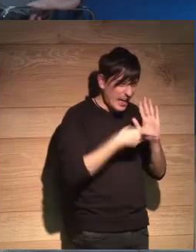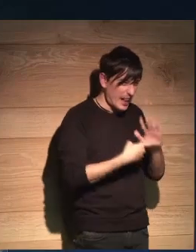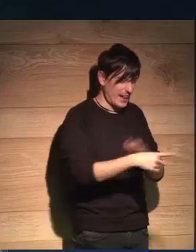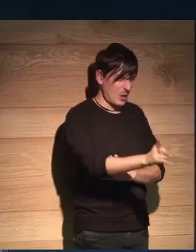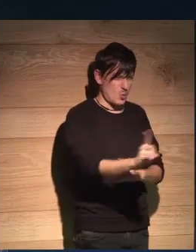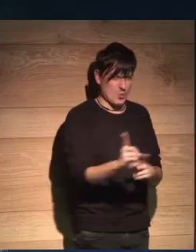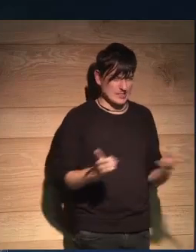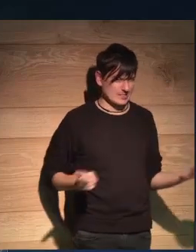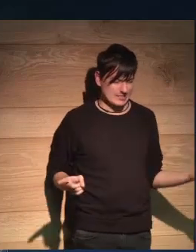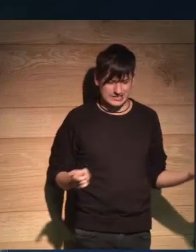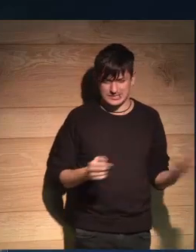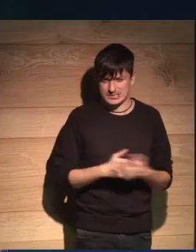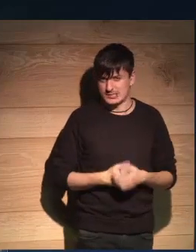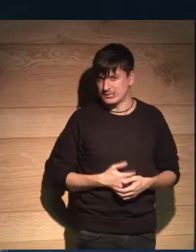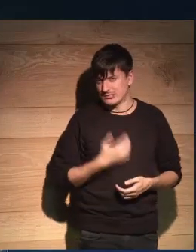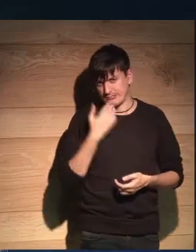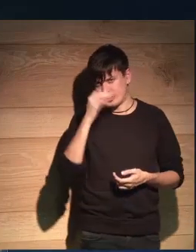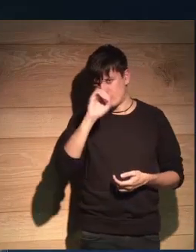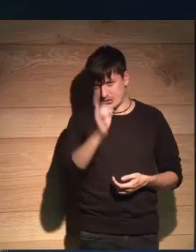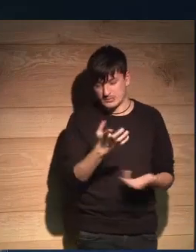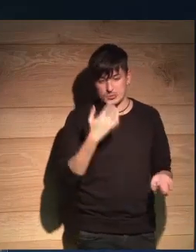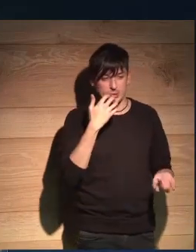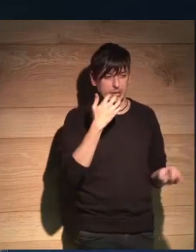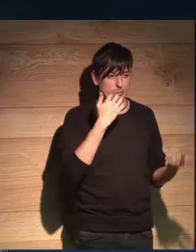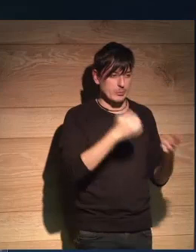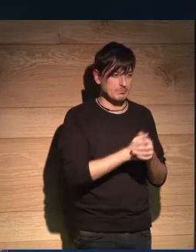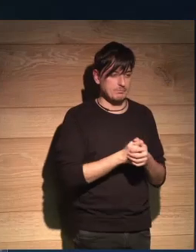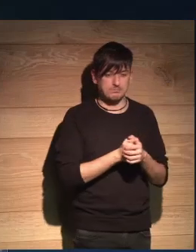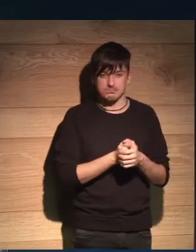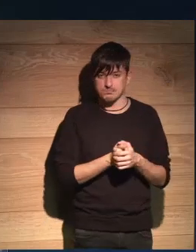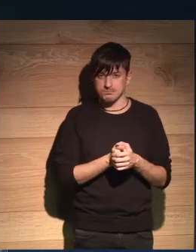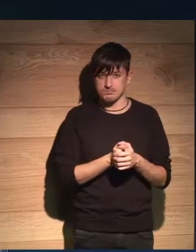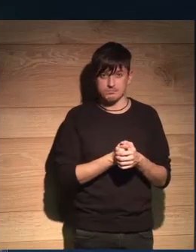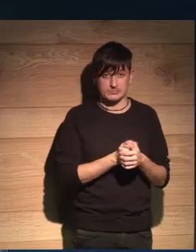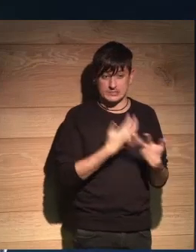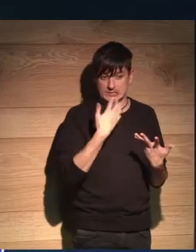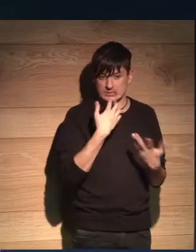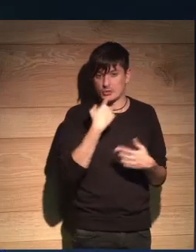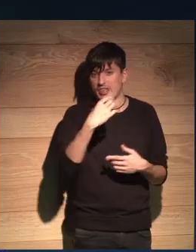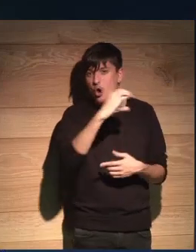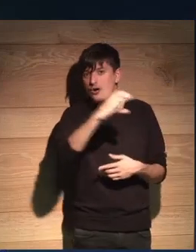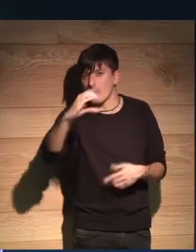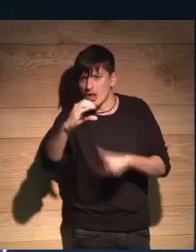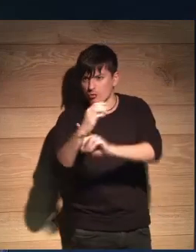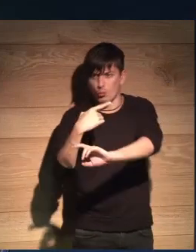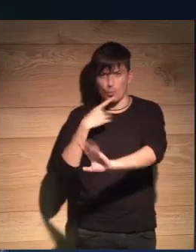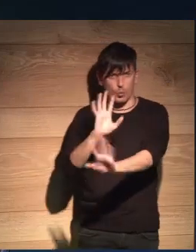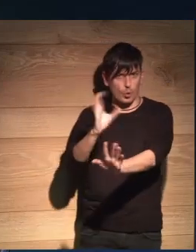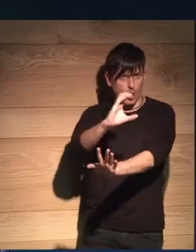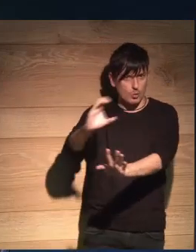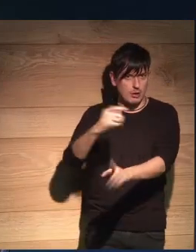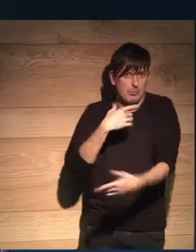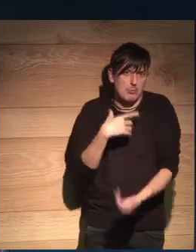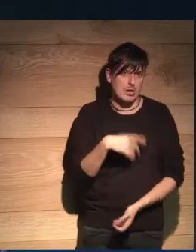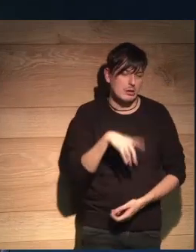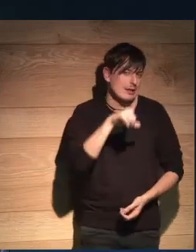decir, vamos, no es el caso, pero imagínense un ejemplo, no es el caso, ¿eh? Pero si tú dices Coca-Cola, dices, no dices Coca-Cola, dices, vale,